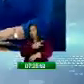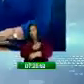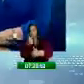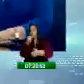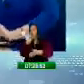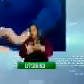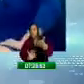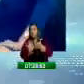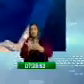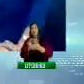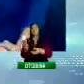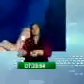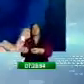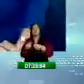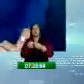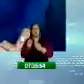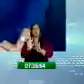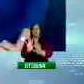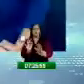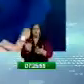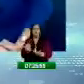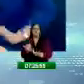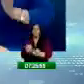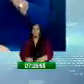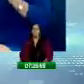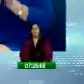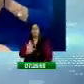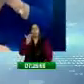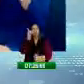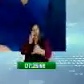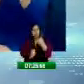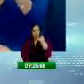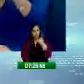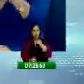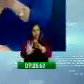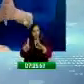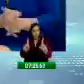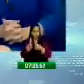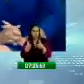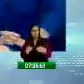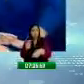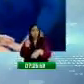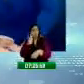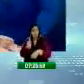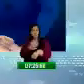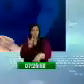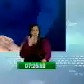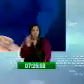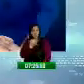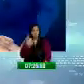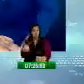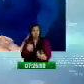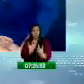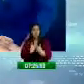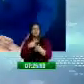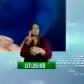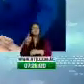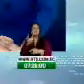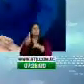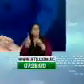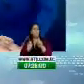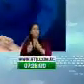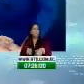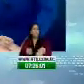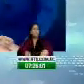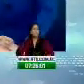concluyo la entrevista, y esto sin el ánimo de polemizar, pero sí de informar a través de una fuente oficial, como es su caso,